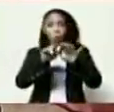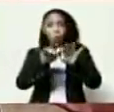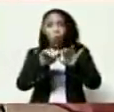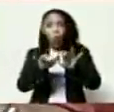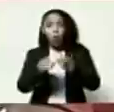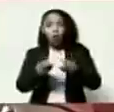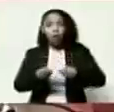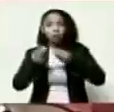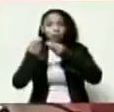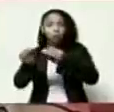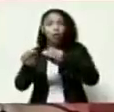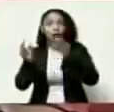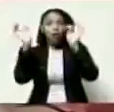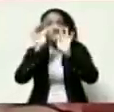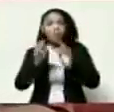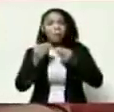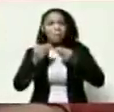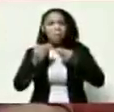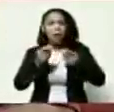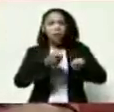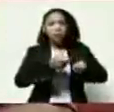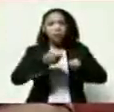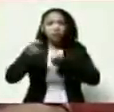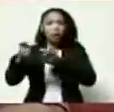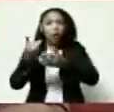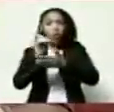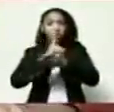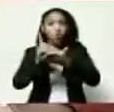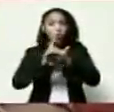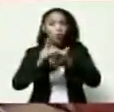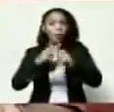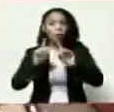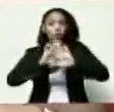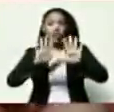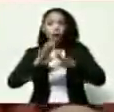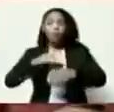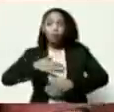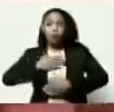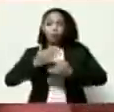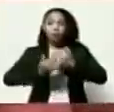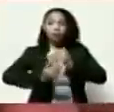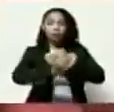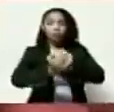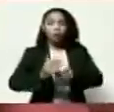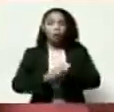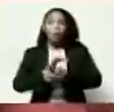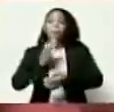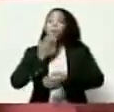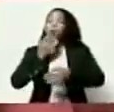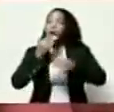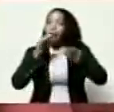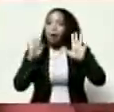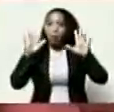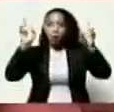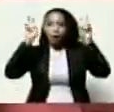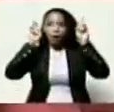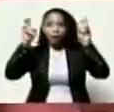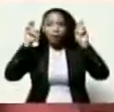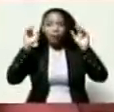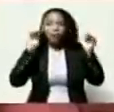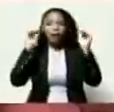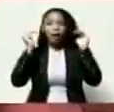dándole la forma para llevarla a un documento, pero ya podemos adelantar que, por ejemplo, en el ámbito de la